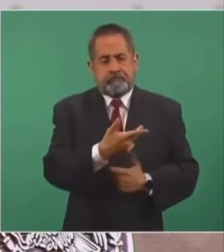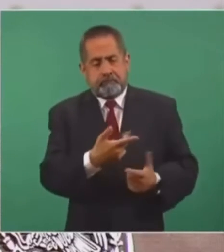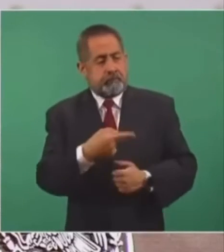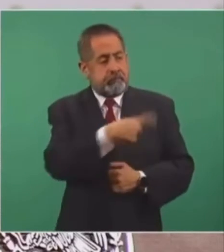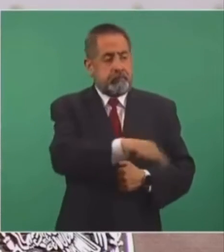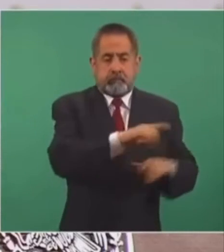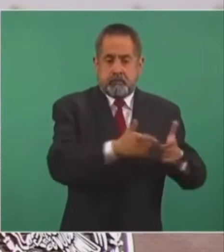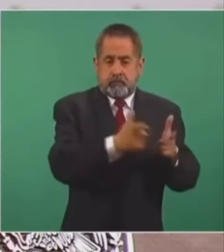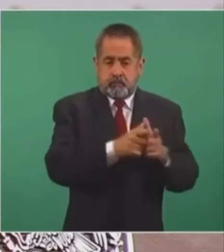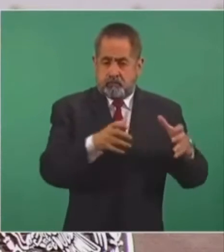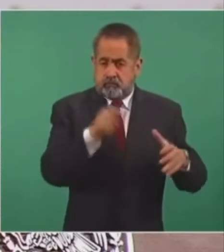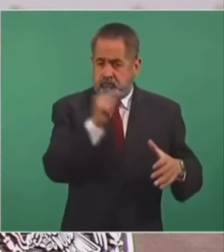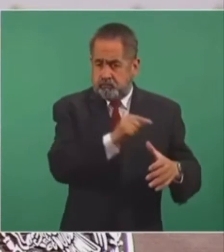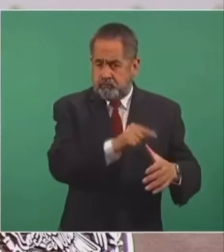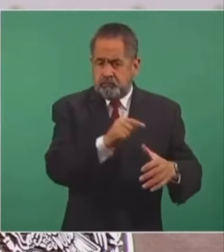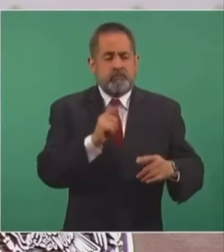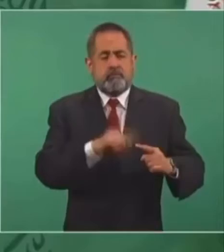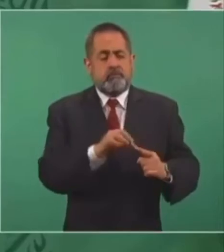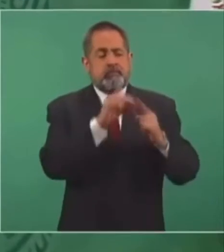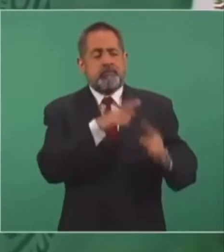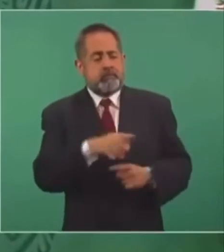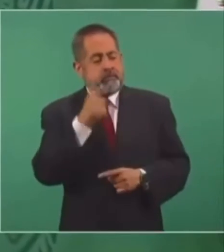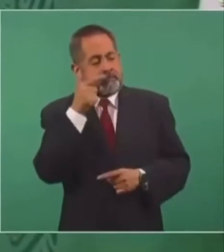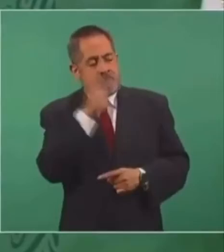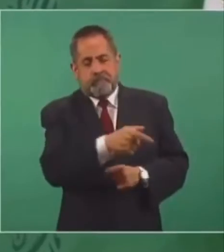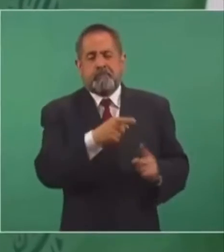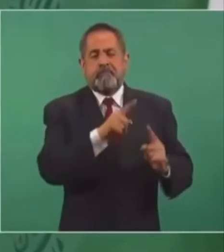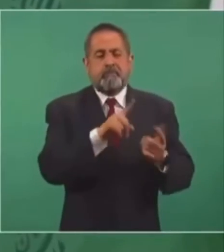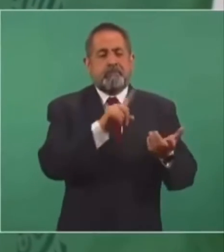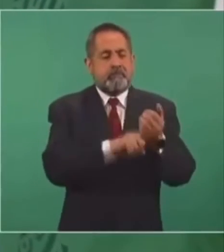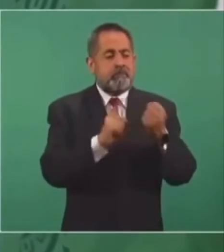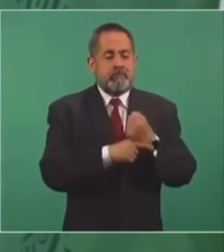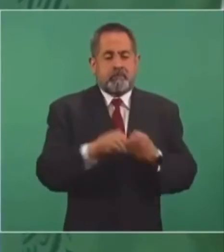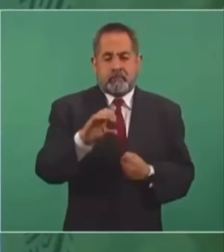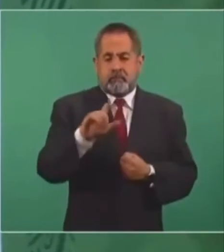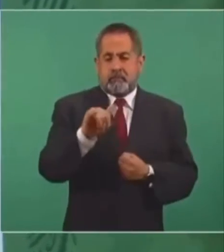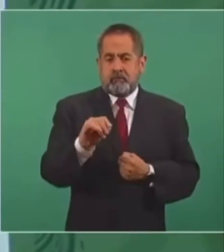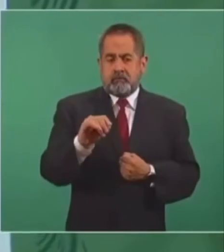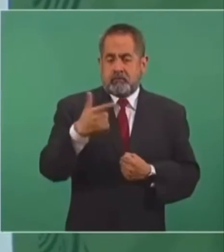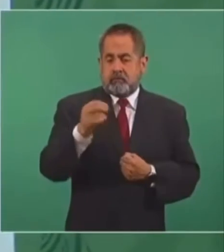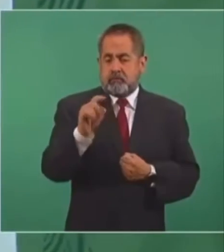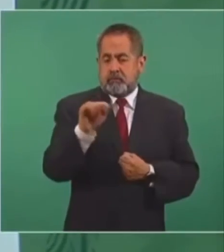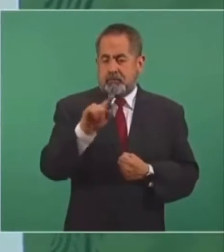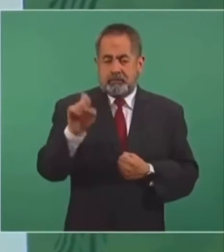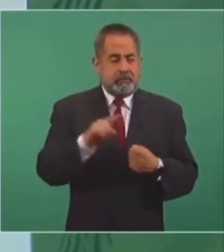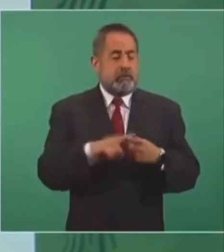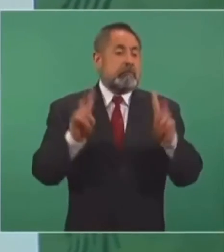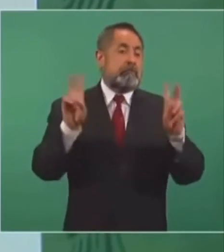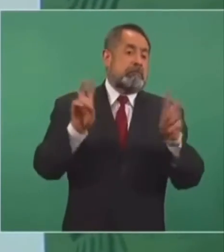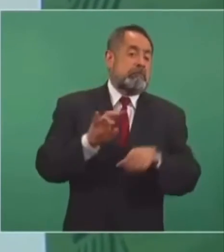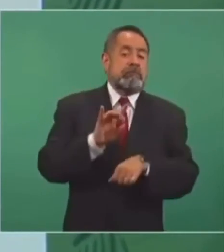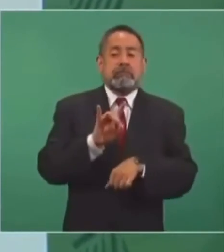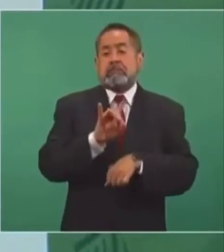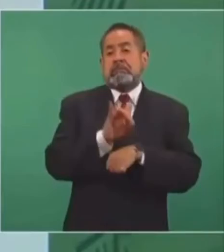pide que se investigue a sus adversarios o críticos que piensan diferente a él y que desde la tribuna se atreva a acusar los